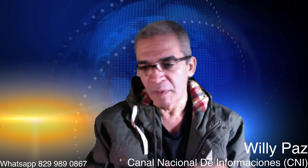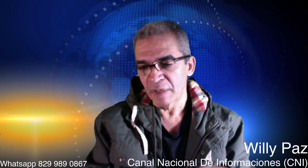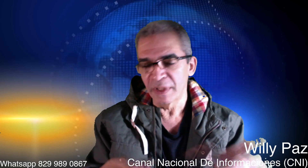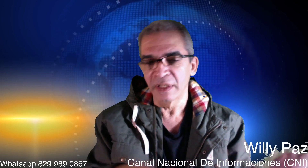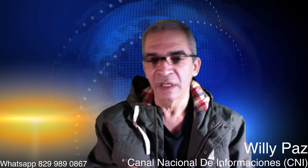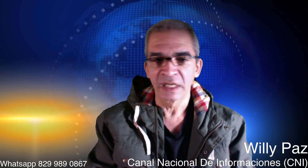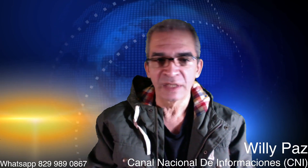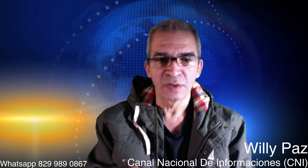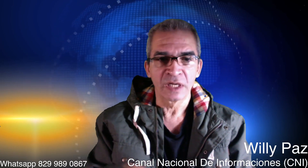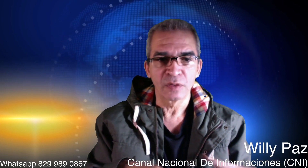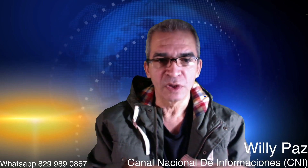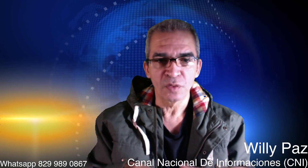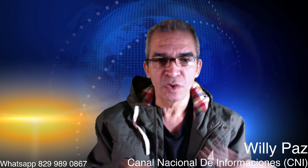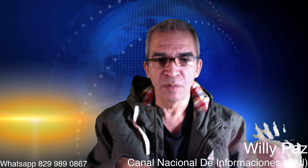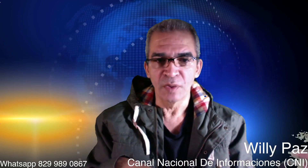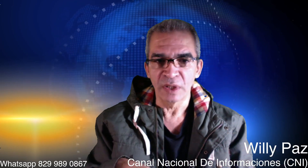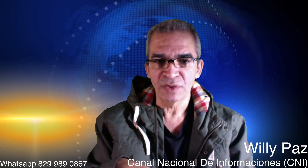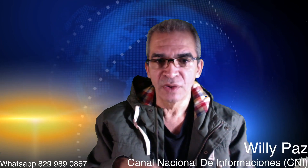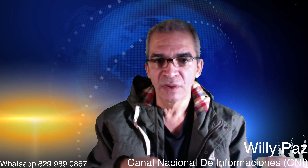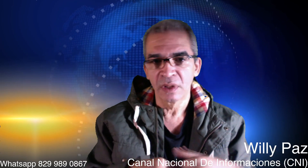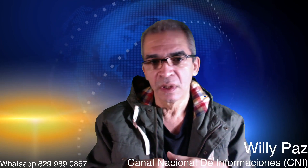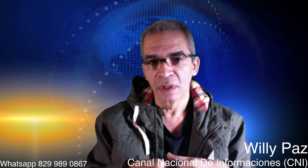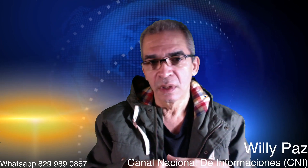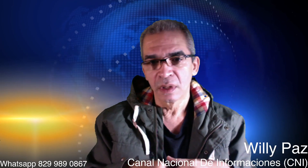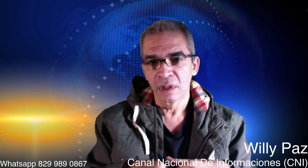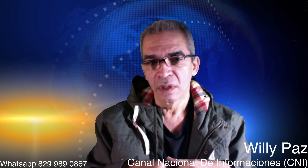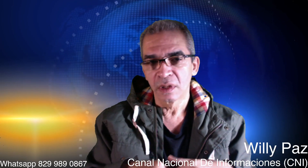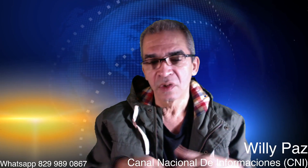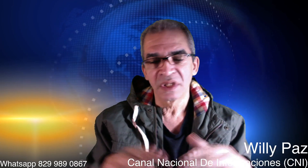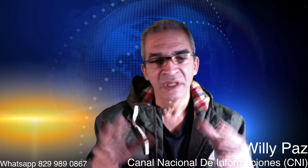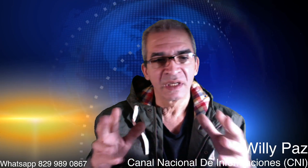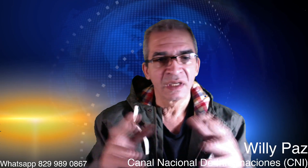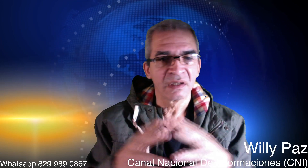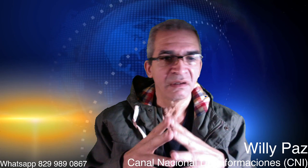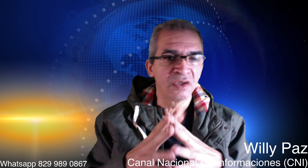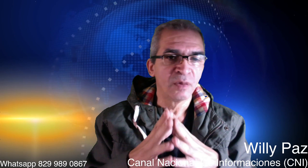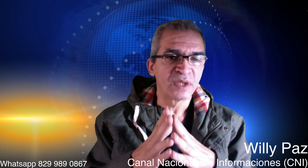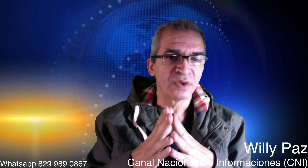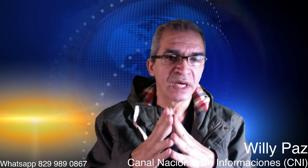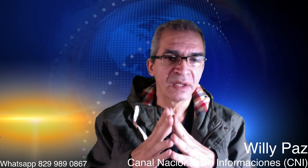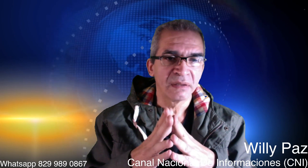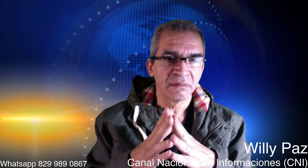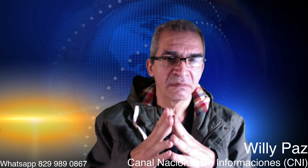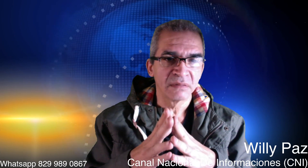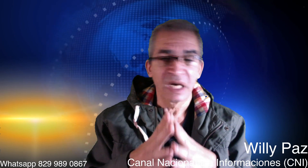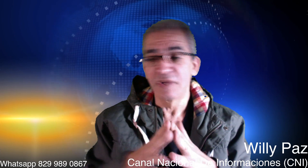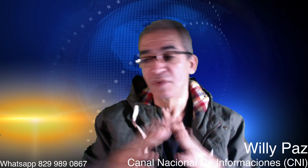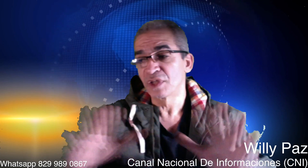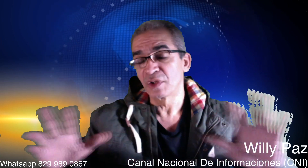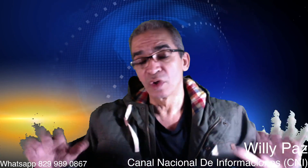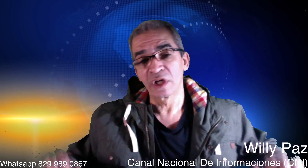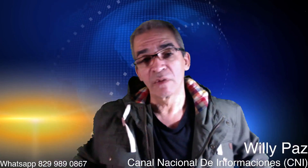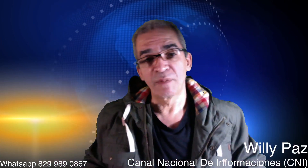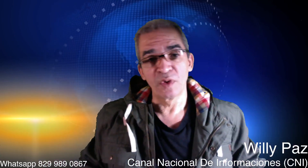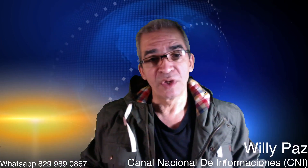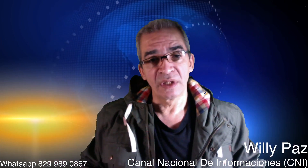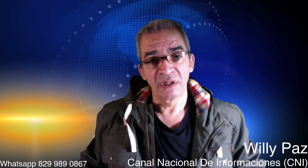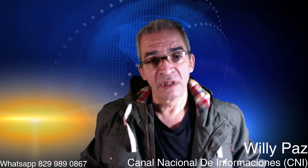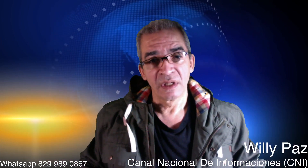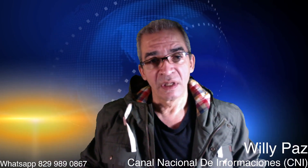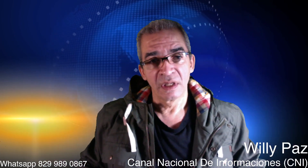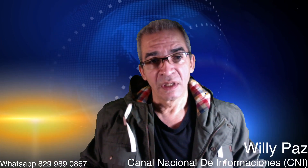por primera vez en el caso de la Constitución, violación. Entonces, no pasó nada. Hay un sector que lo